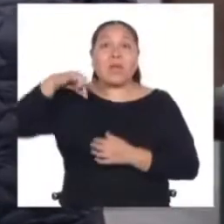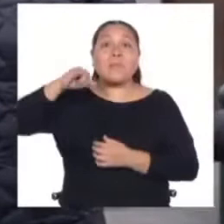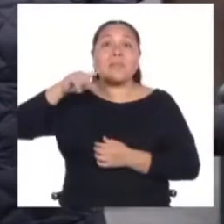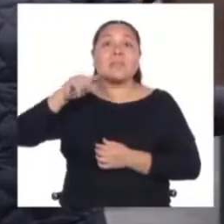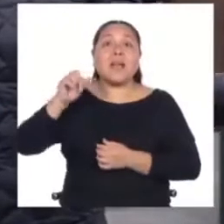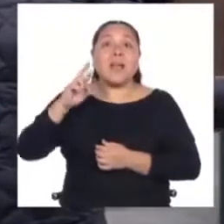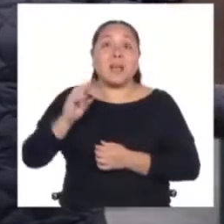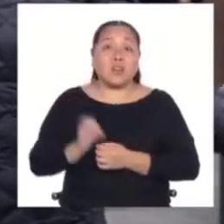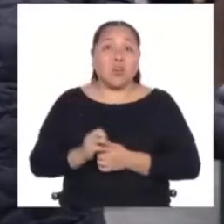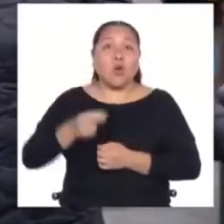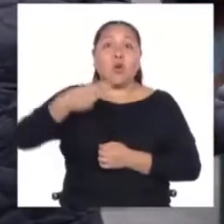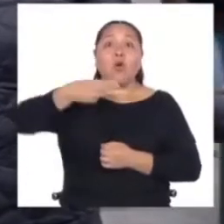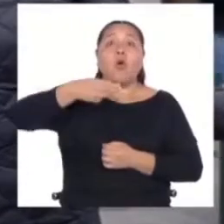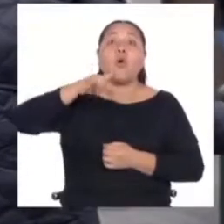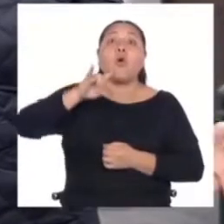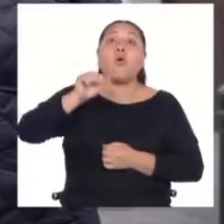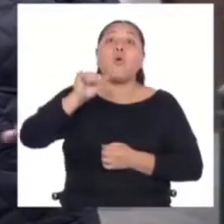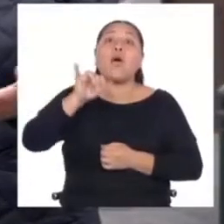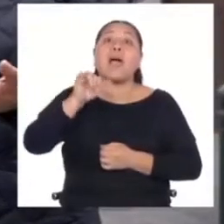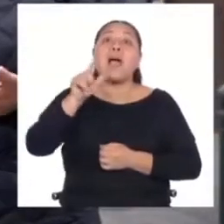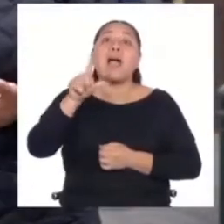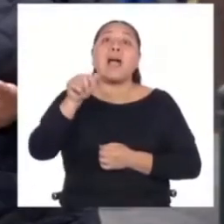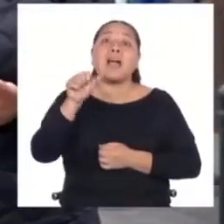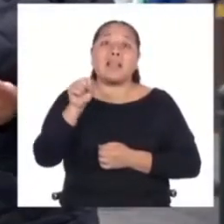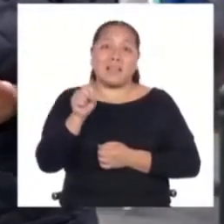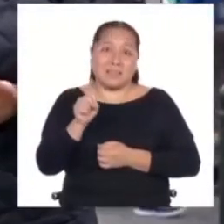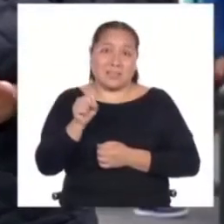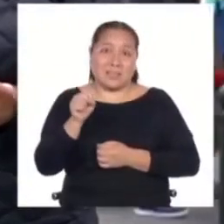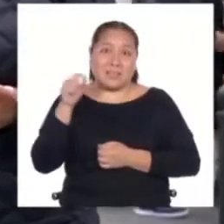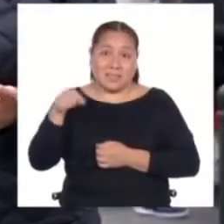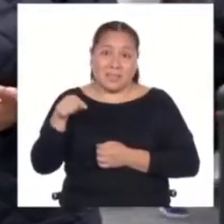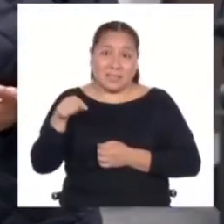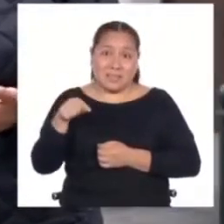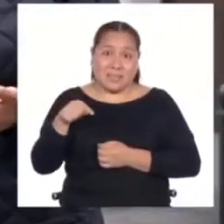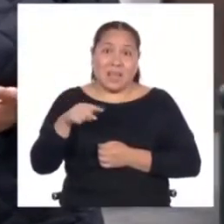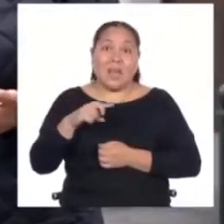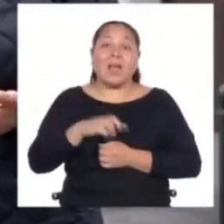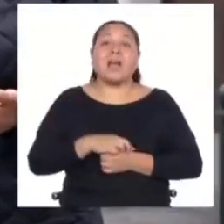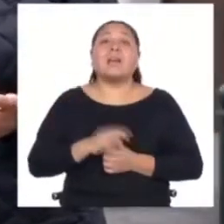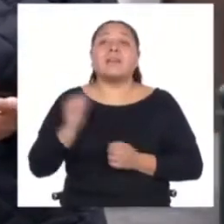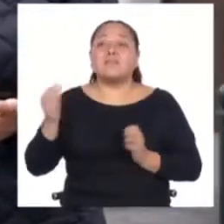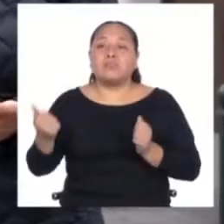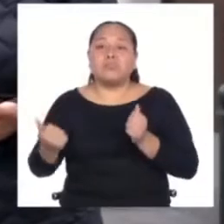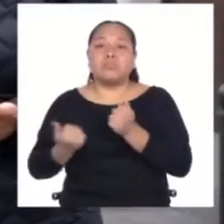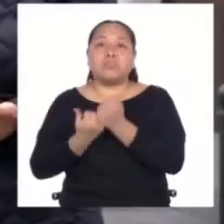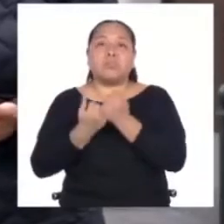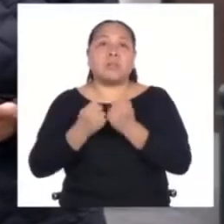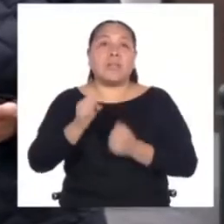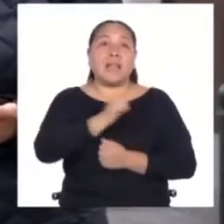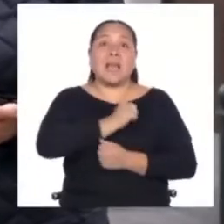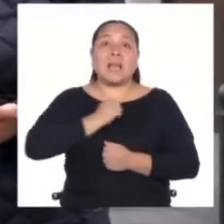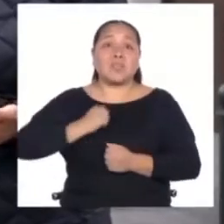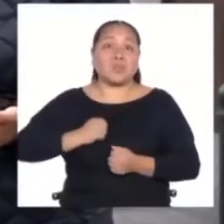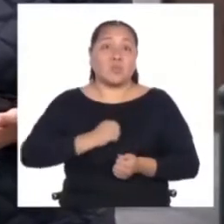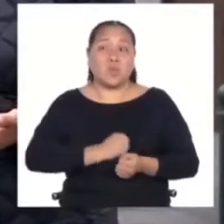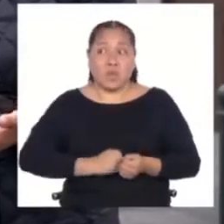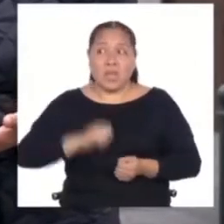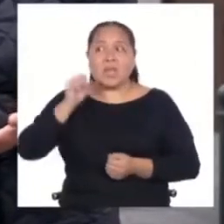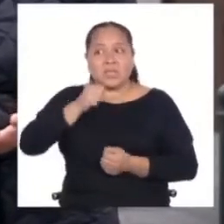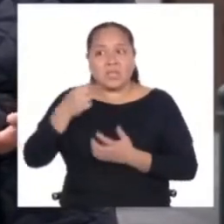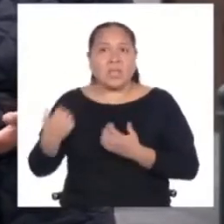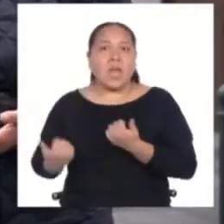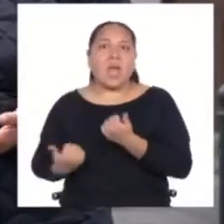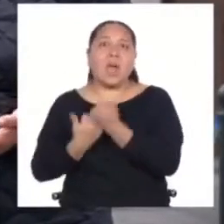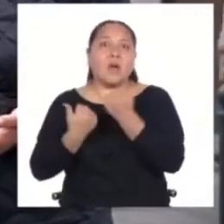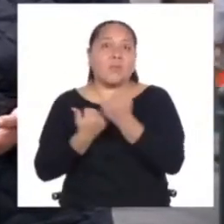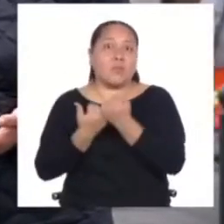la señora de Huaylas, Contarhuacho. En ese caso, la suegra sí que le dio una